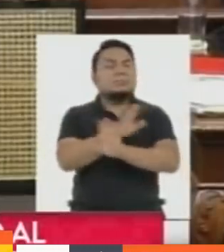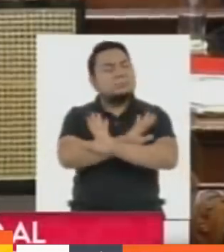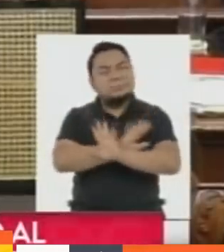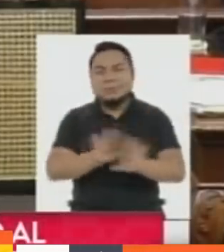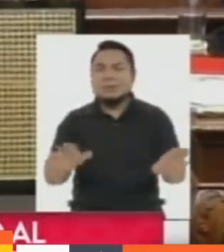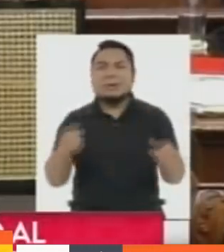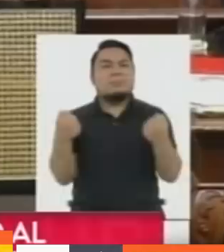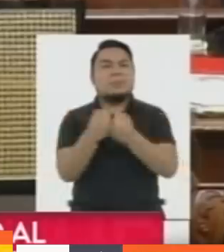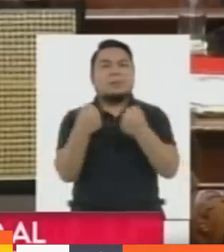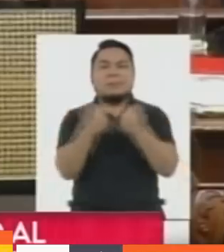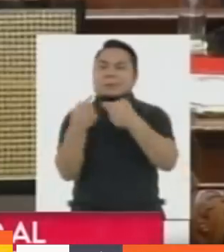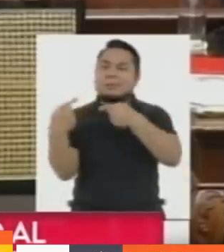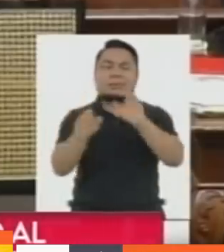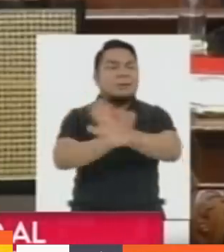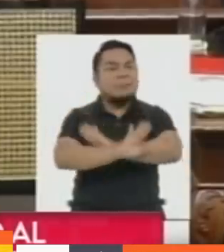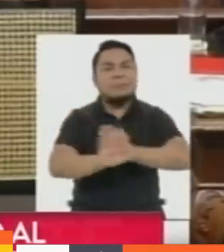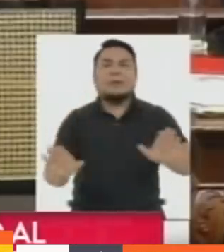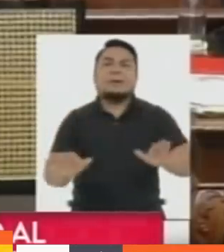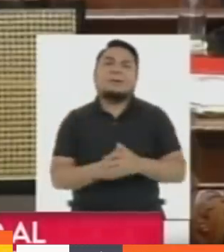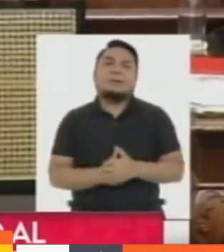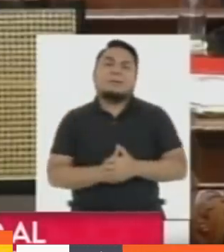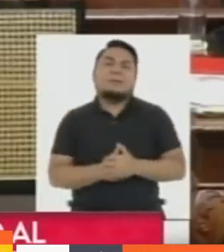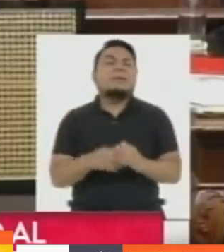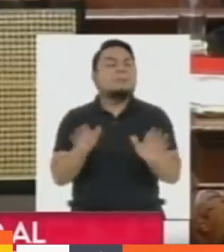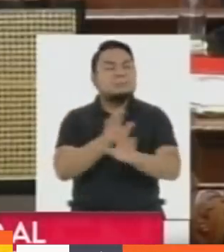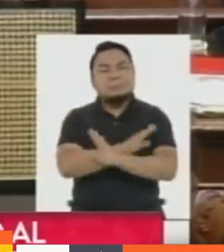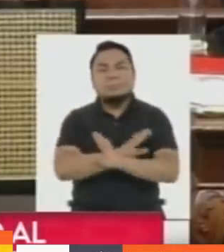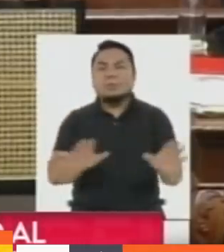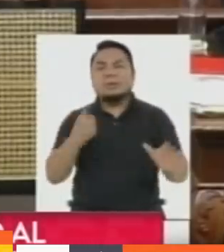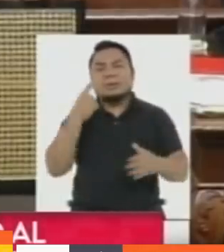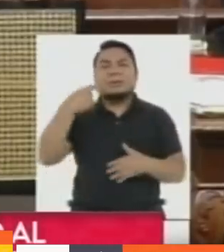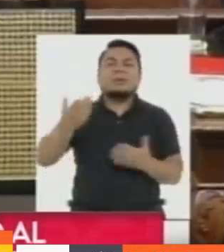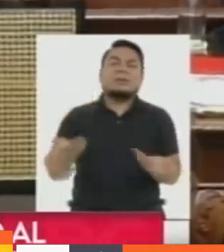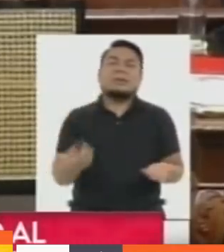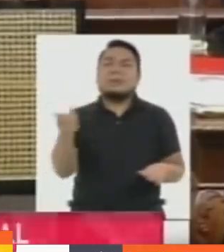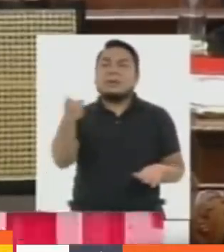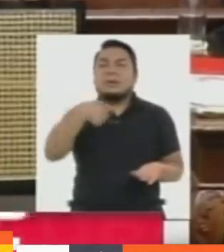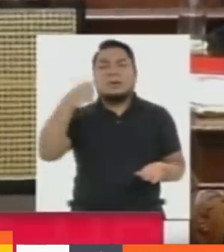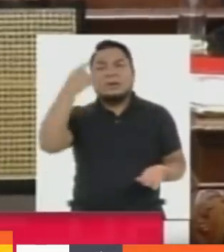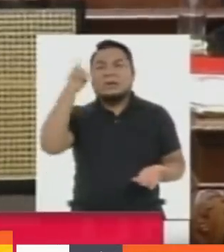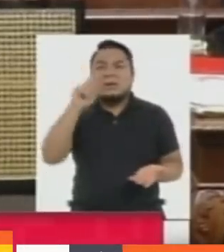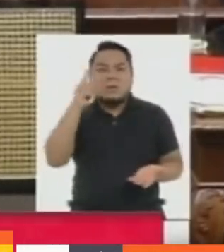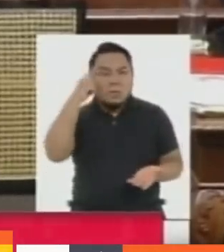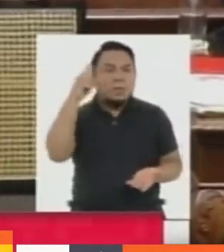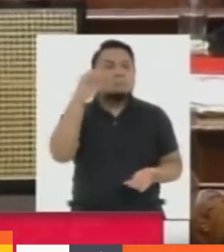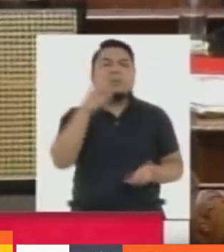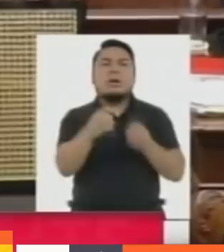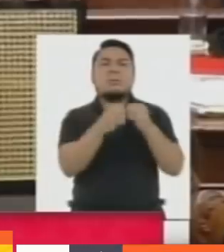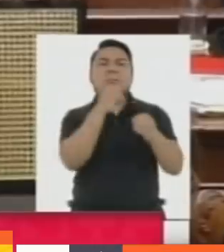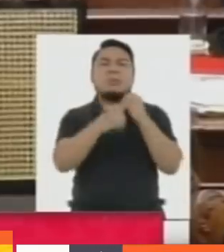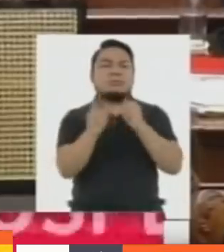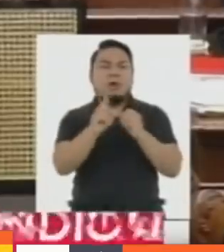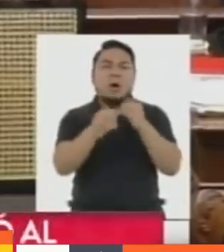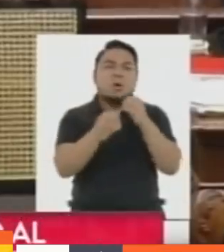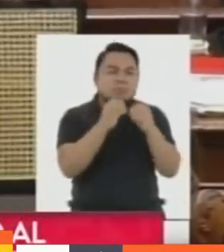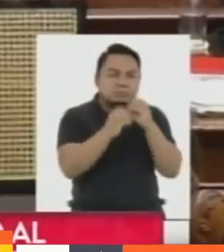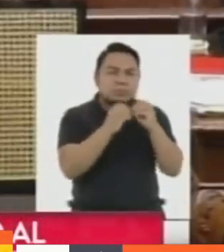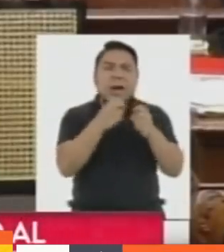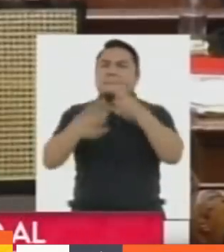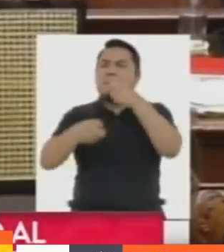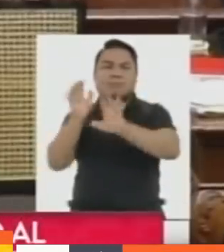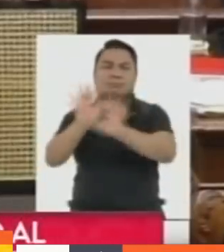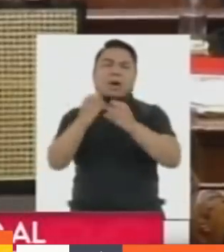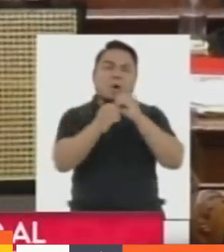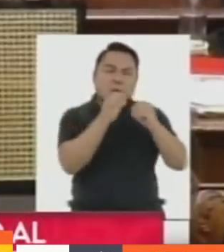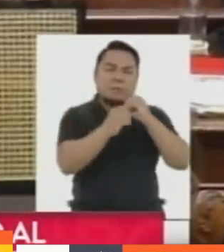supuesto a estar muy pendiente de nuestras ediciones de teletrece para conocer por supuesto de últimos minutos las informaciones que se van generando el